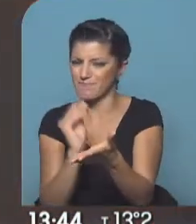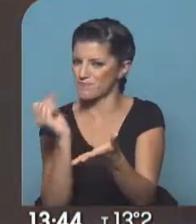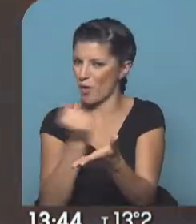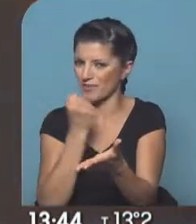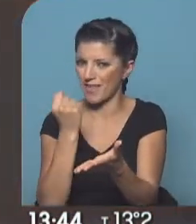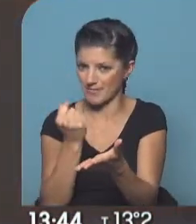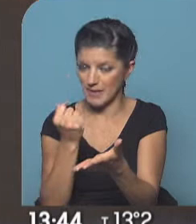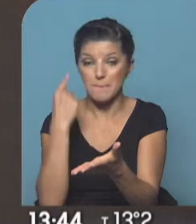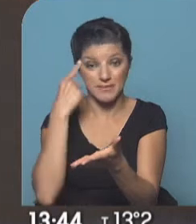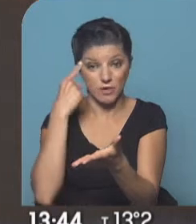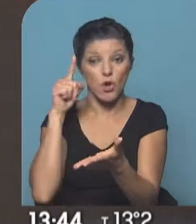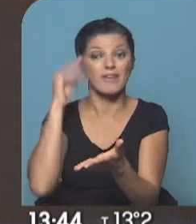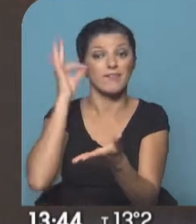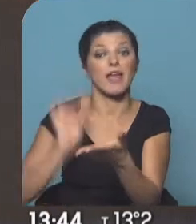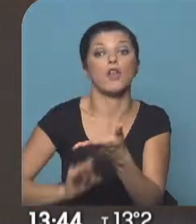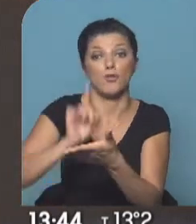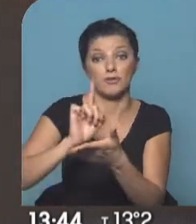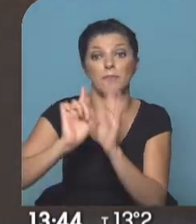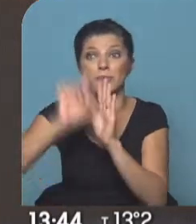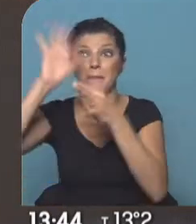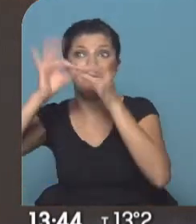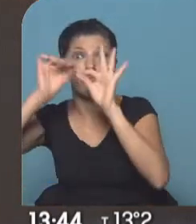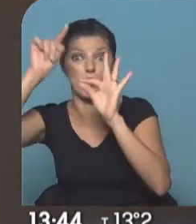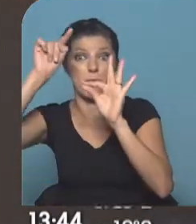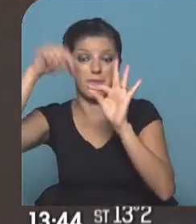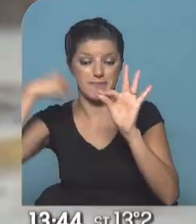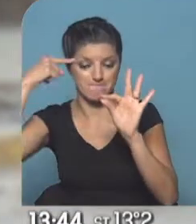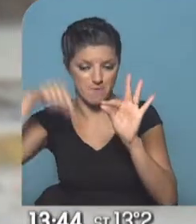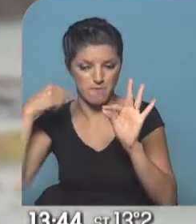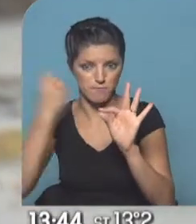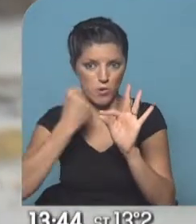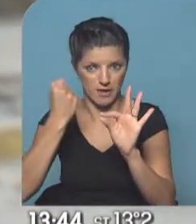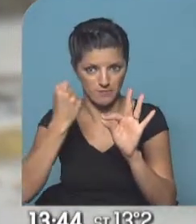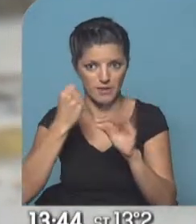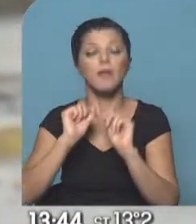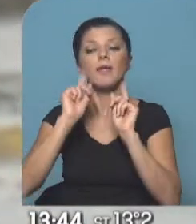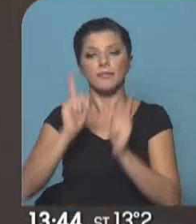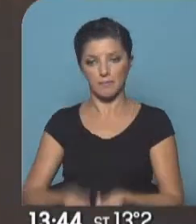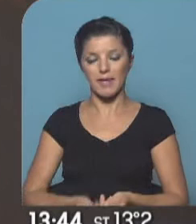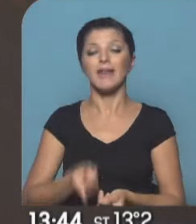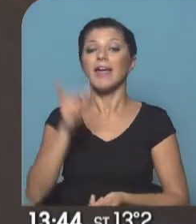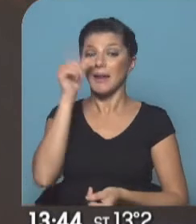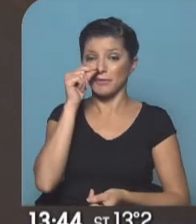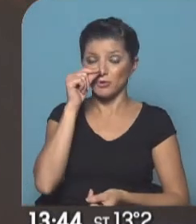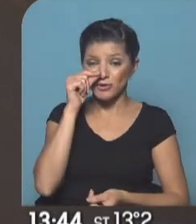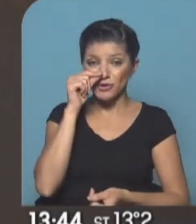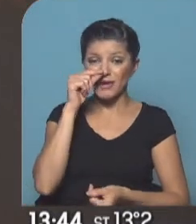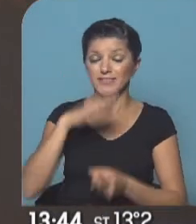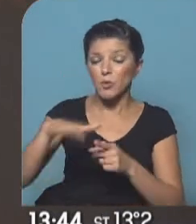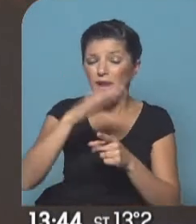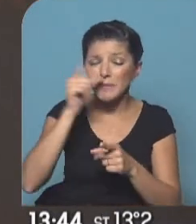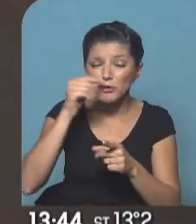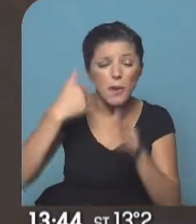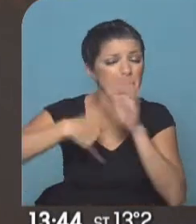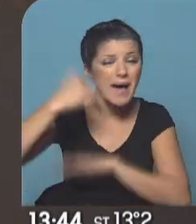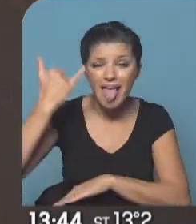para el norte de África, sino también para Europa. Por otro lado, las reservas de petróleo son las más grandes de África, y las reservas de gas,